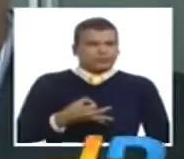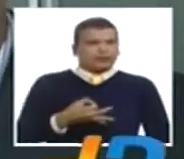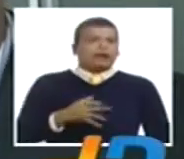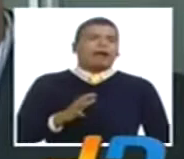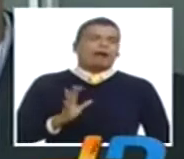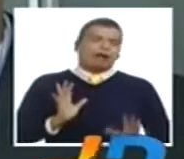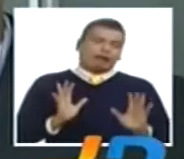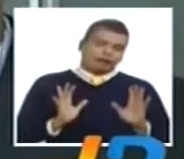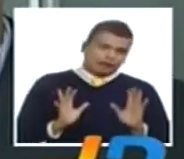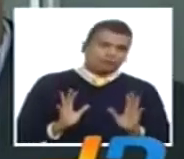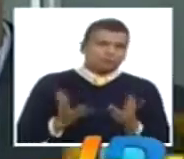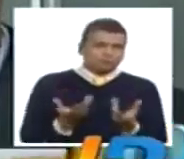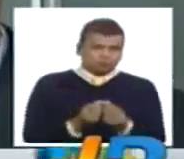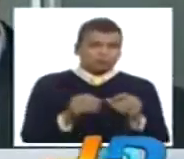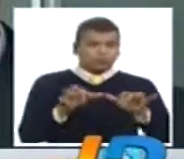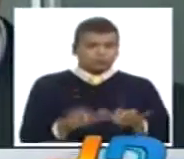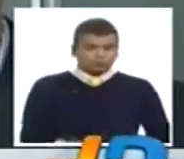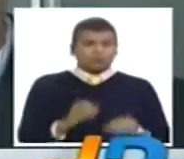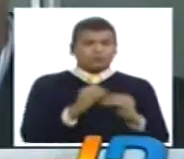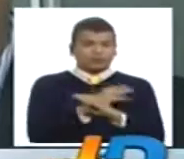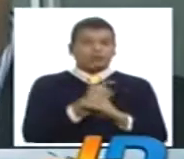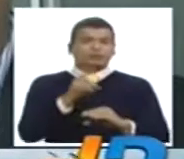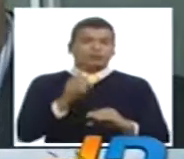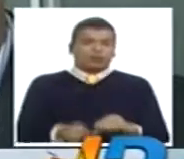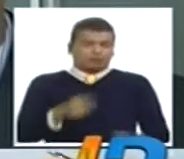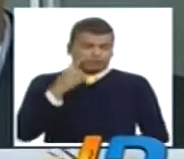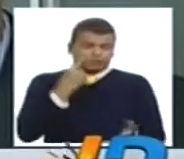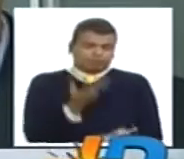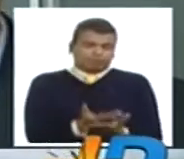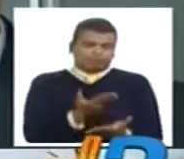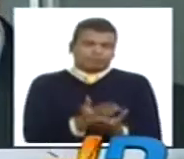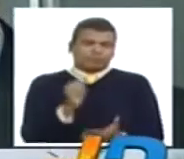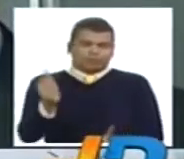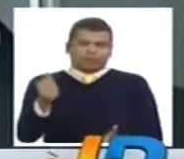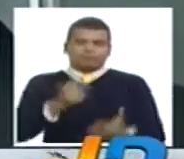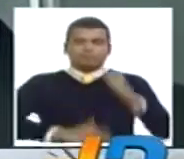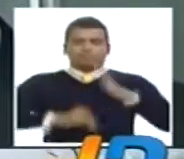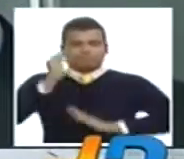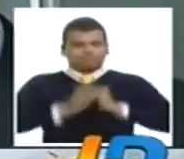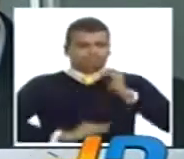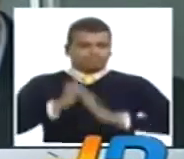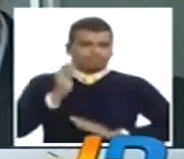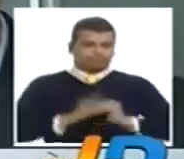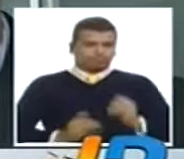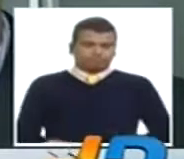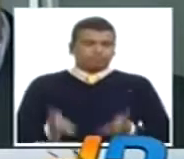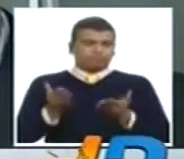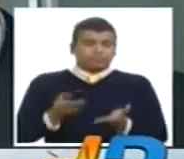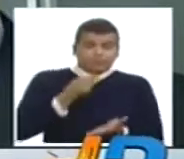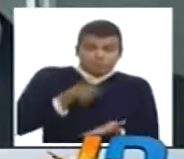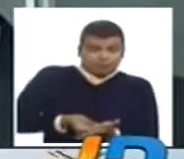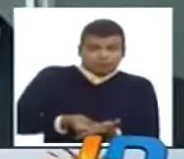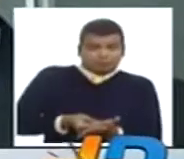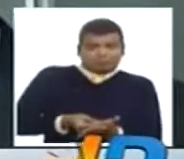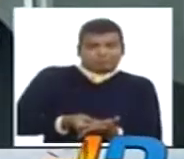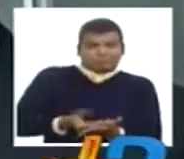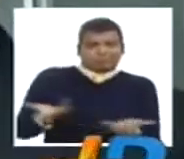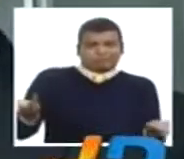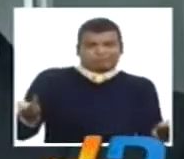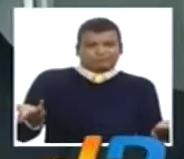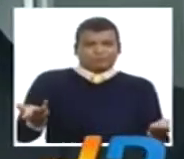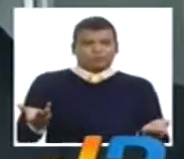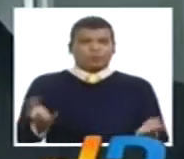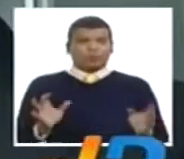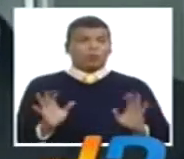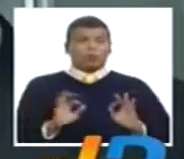infracción, la Secretaría de Tránsito tiene que avalar la presunción de inocencia y efectivamente lo tiene que exonerar a él. Pero no está obligado